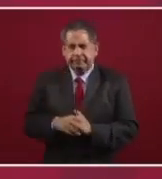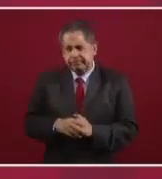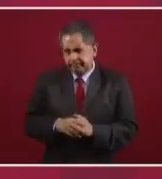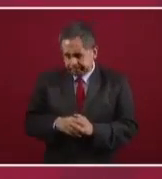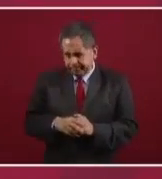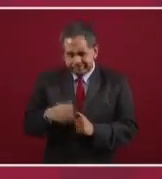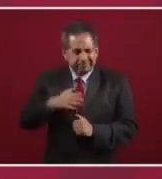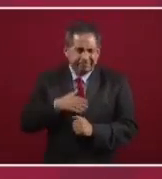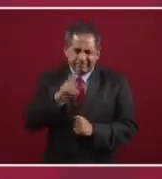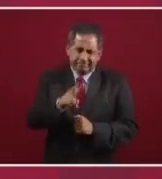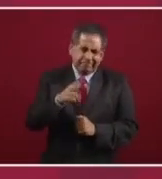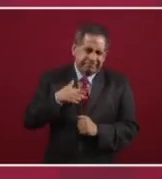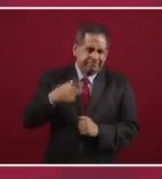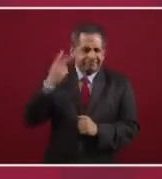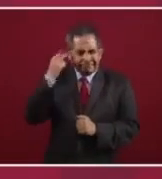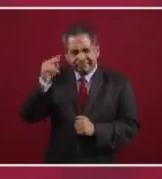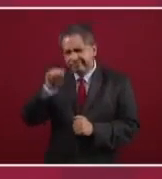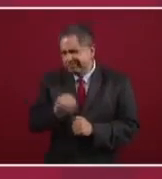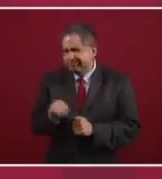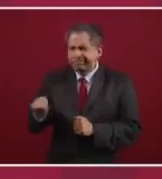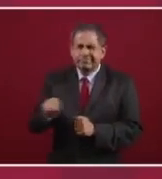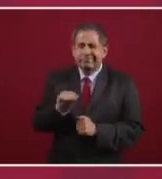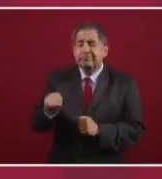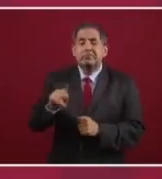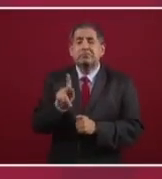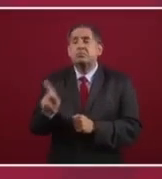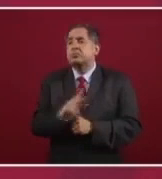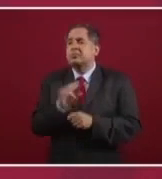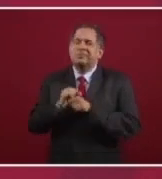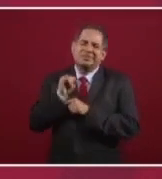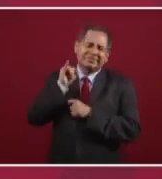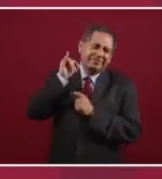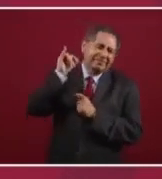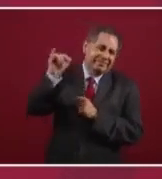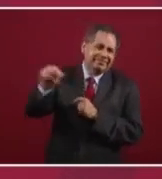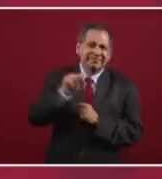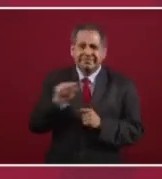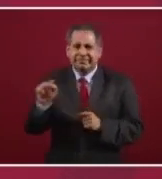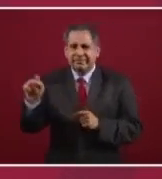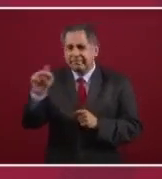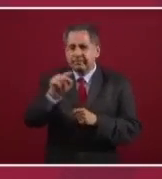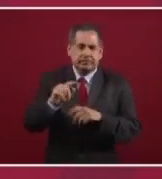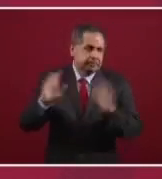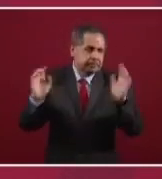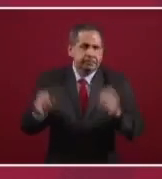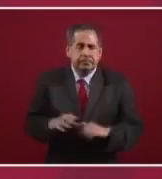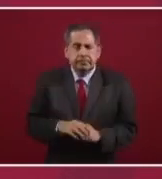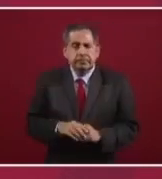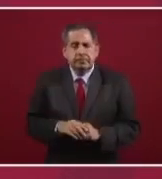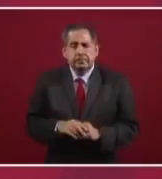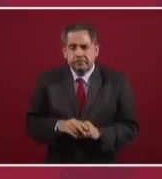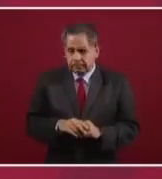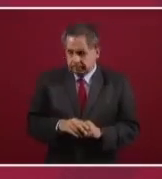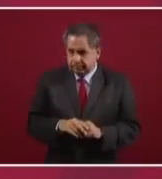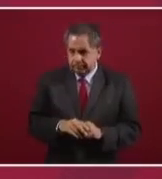estoy recorriendo pueblos muy apartados y